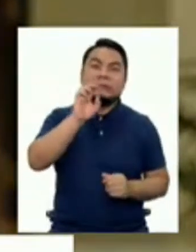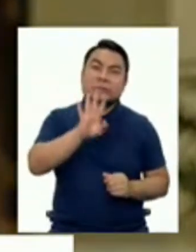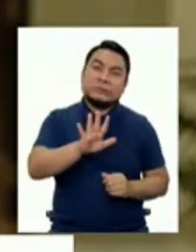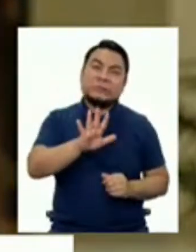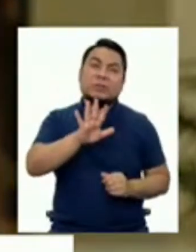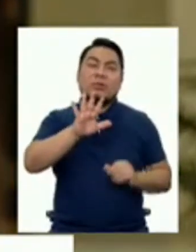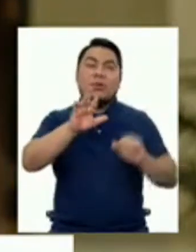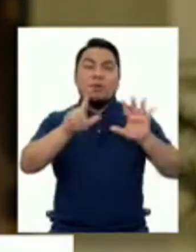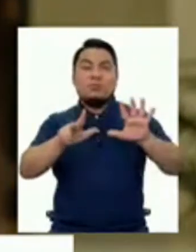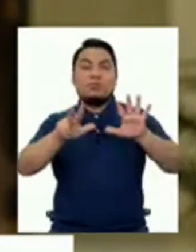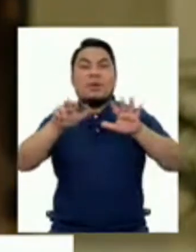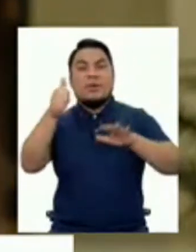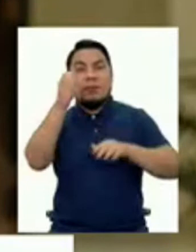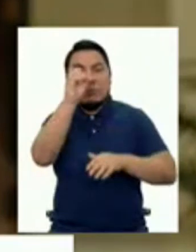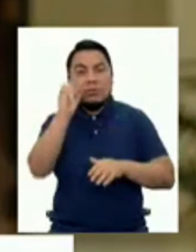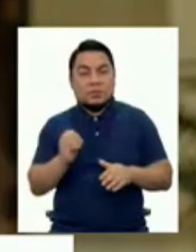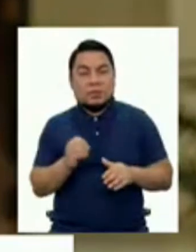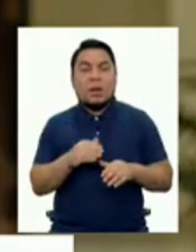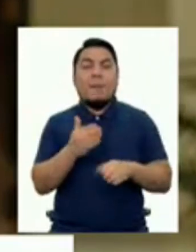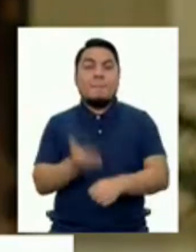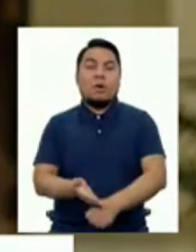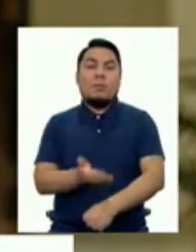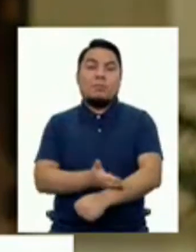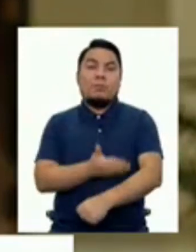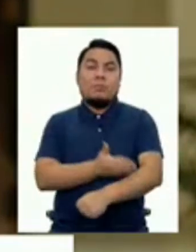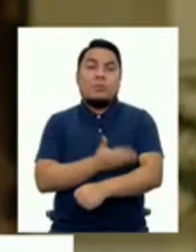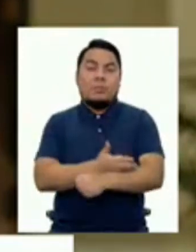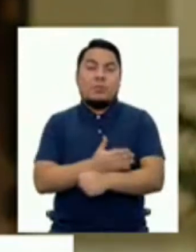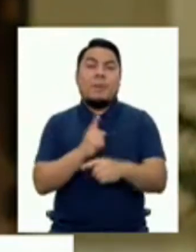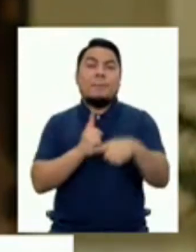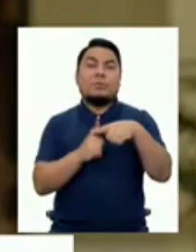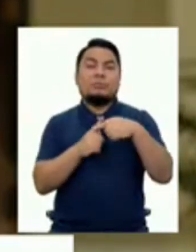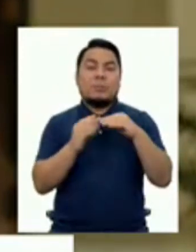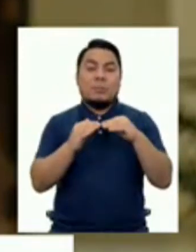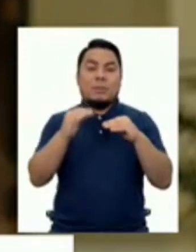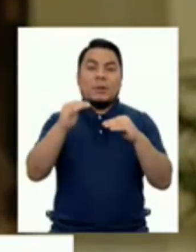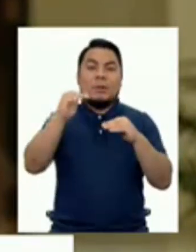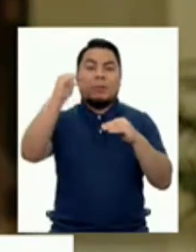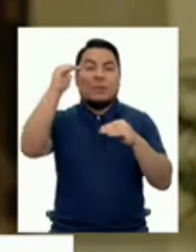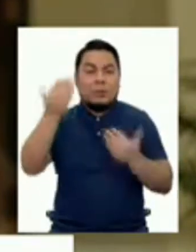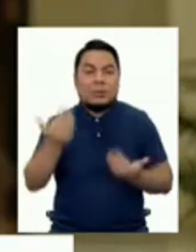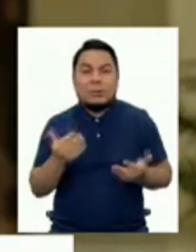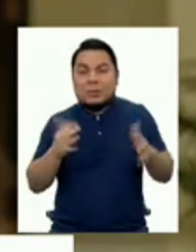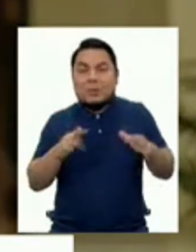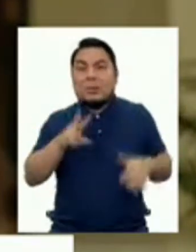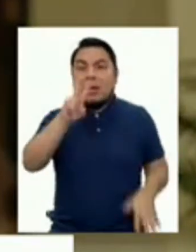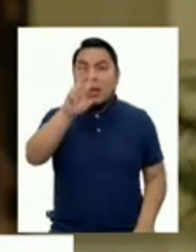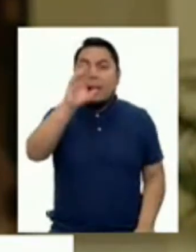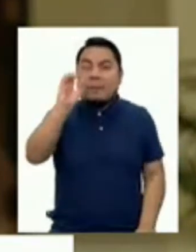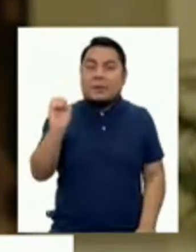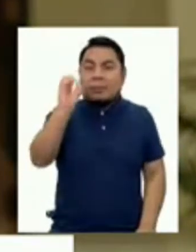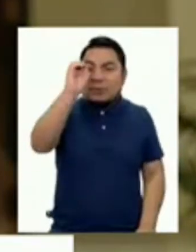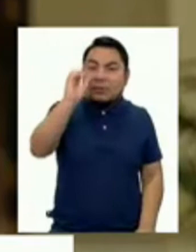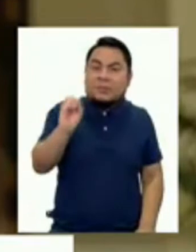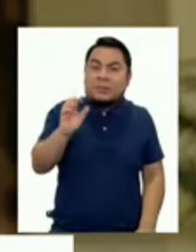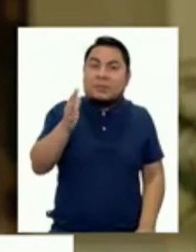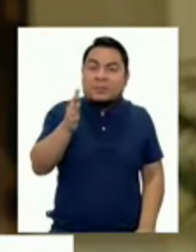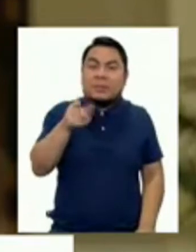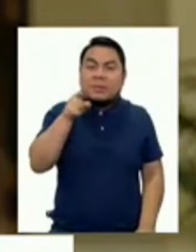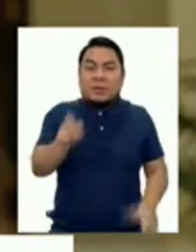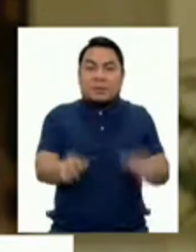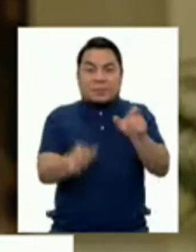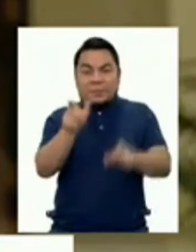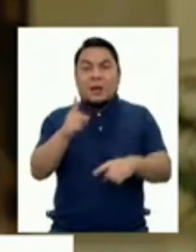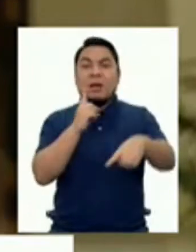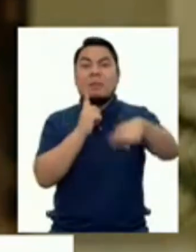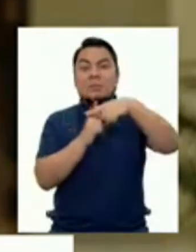10%, y fue subiendo la cantidad de positivos. Y hemos llegado a tener alrededor del 20% de